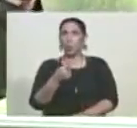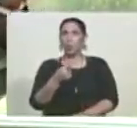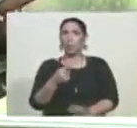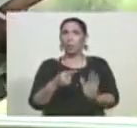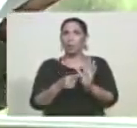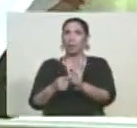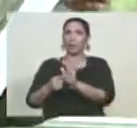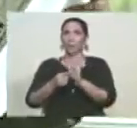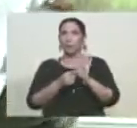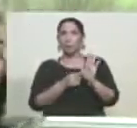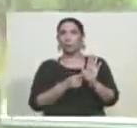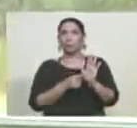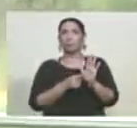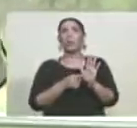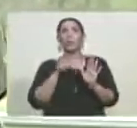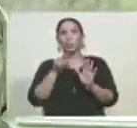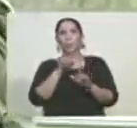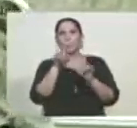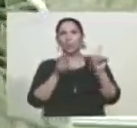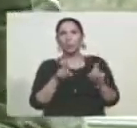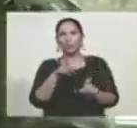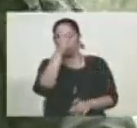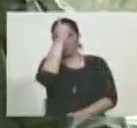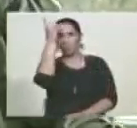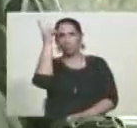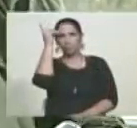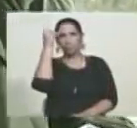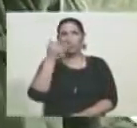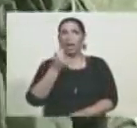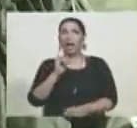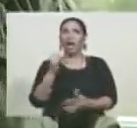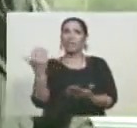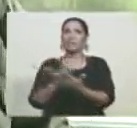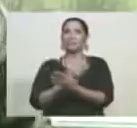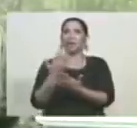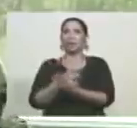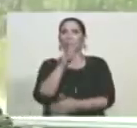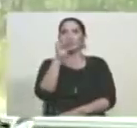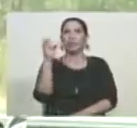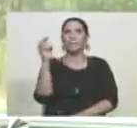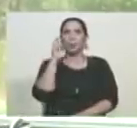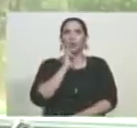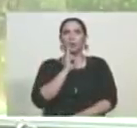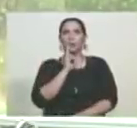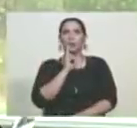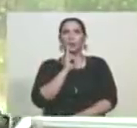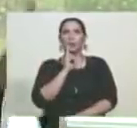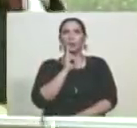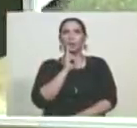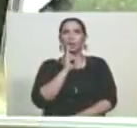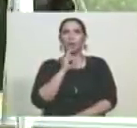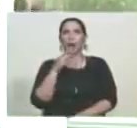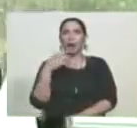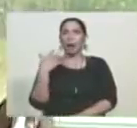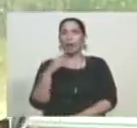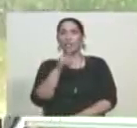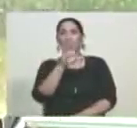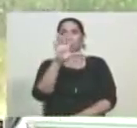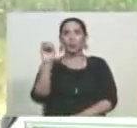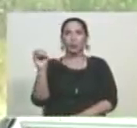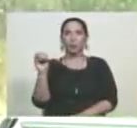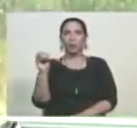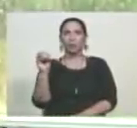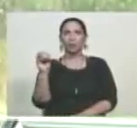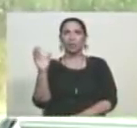ejemplo, tú se lo preguntaste, Diosdado, donde ella, un plátano, cuesta 100 bolívares, cuando muchos 150 un plátano.